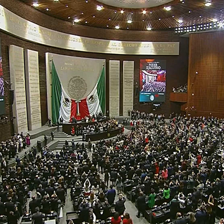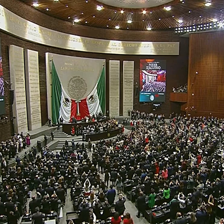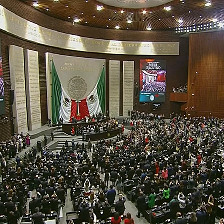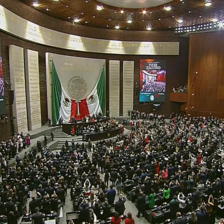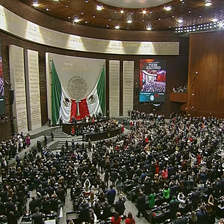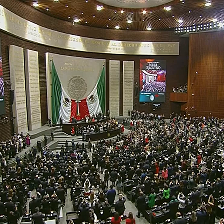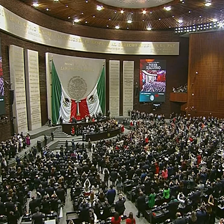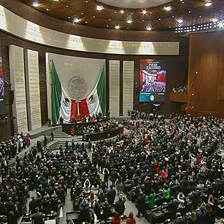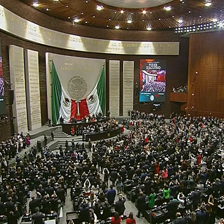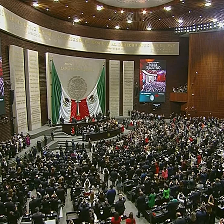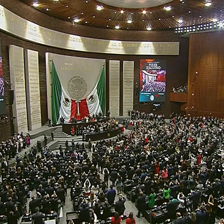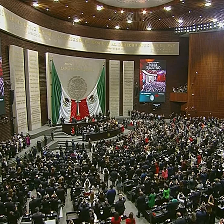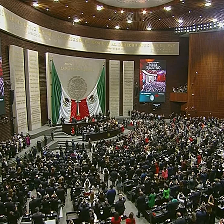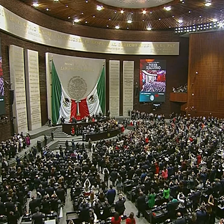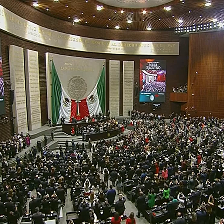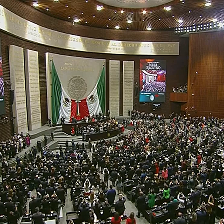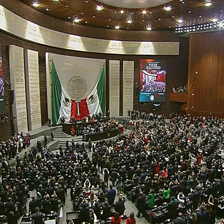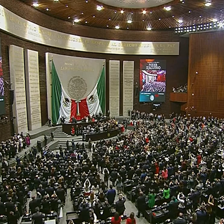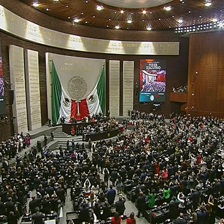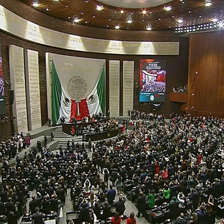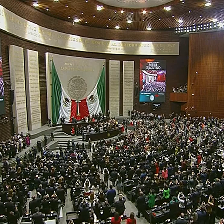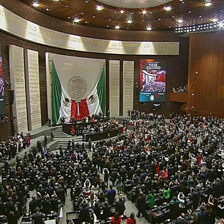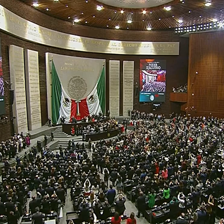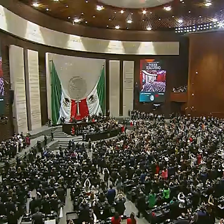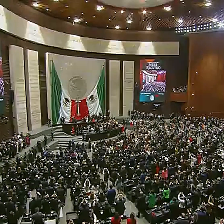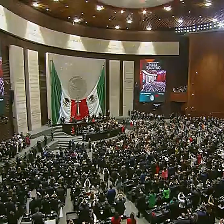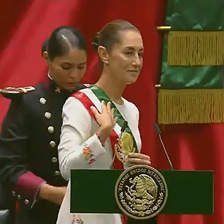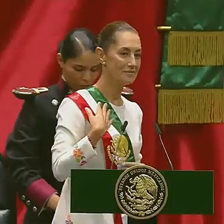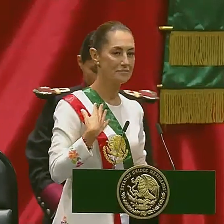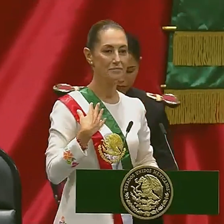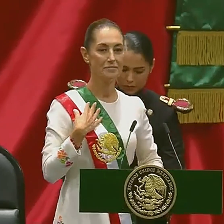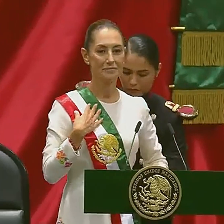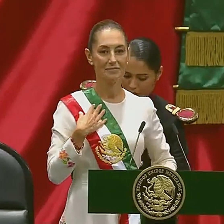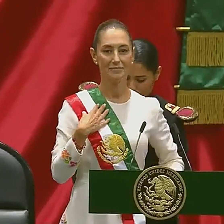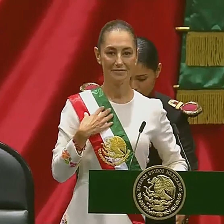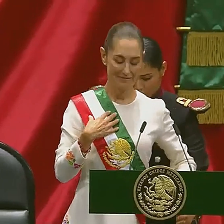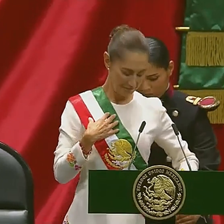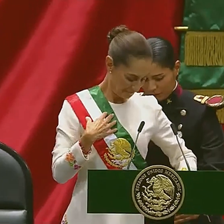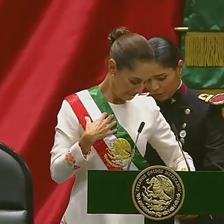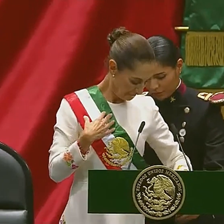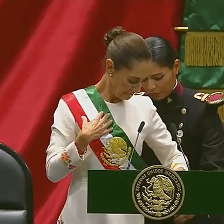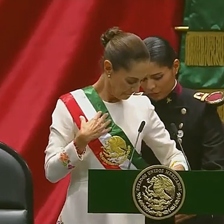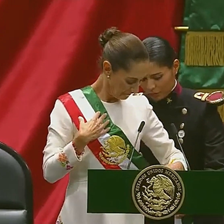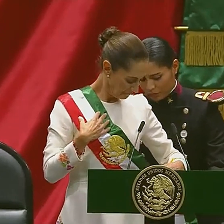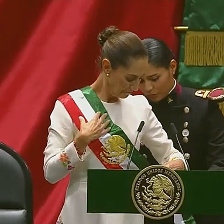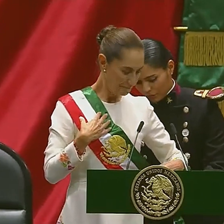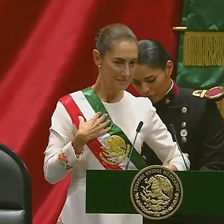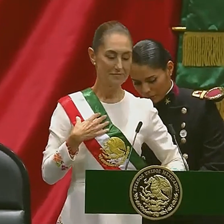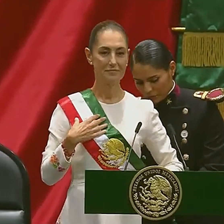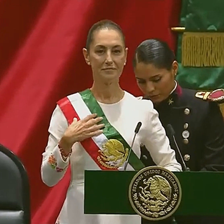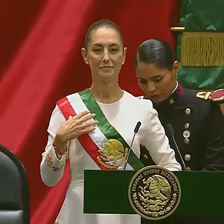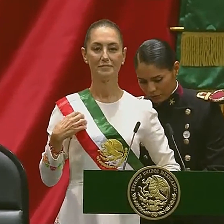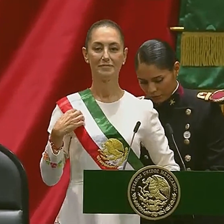justicia prioritariamente a las mujeres mexicanas. Además, reconoció a las que anónimamente lucharon por este momento para que una mujer